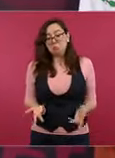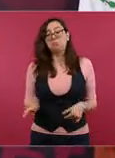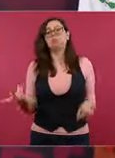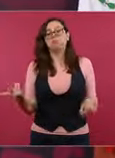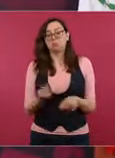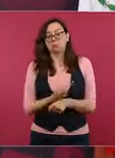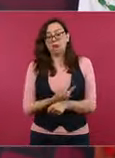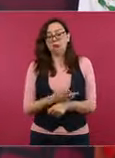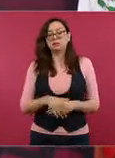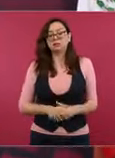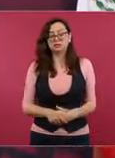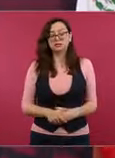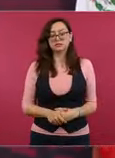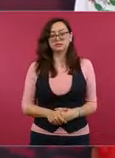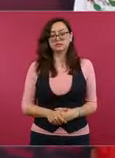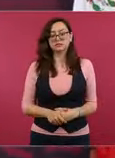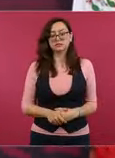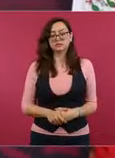Porque